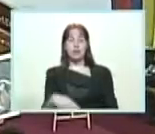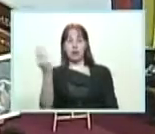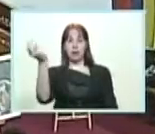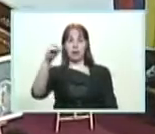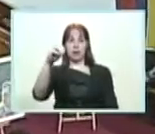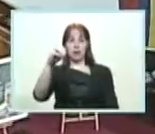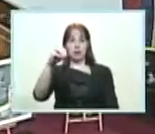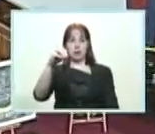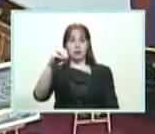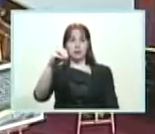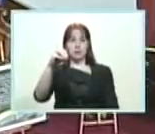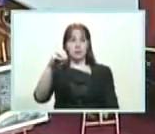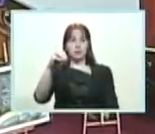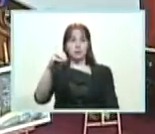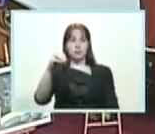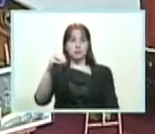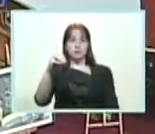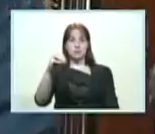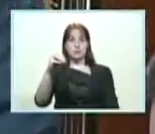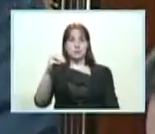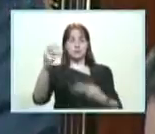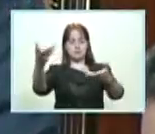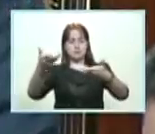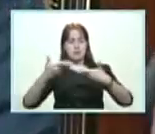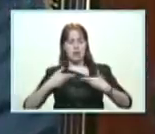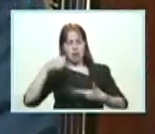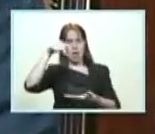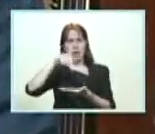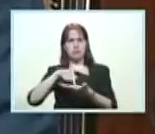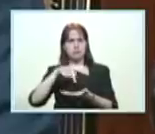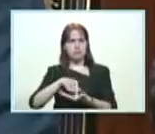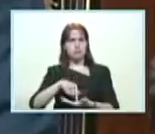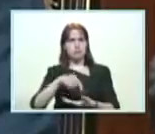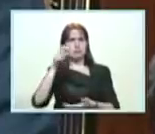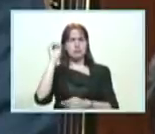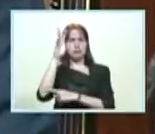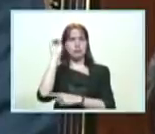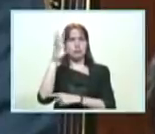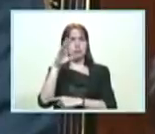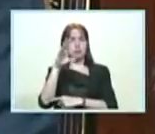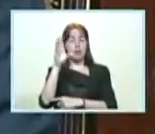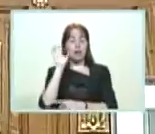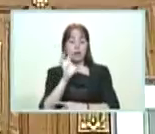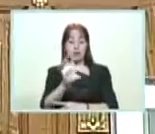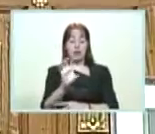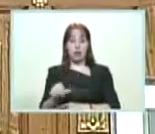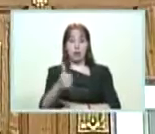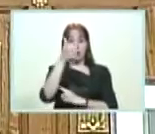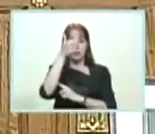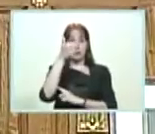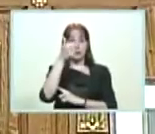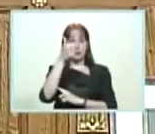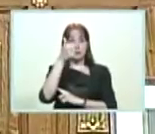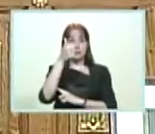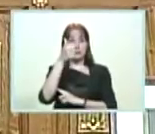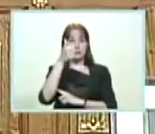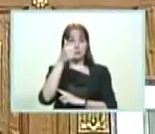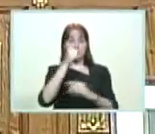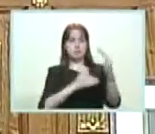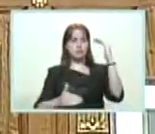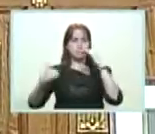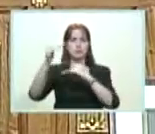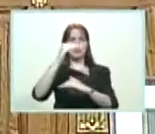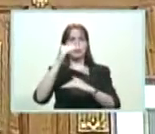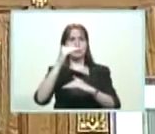Además, ha recibido aquí en su seno al Estado Mayor Superior, al